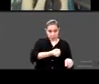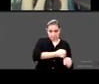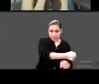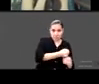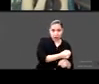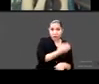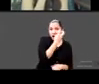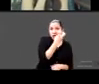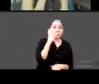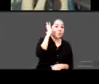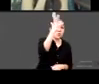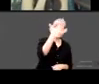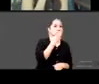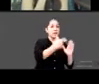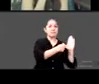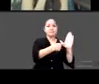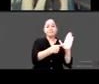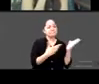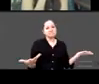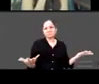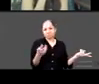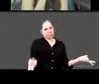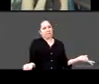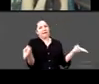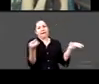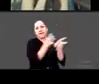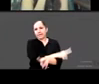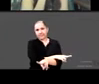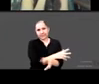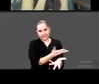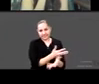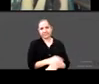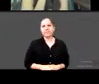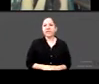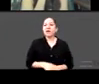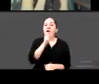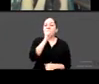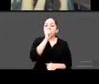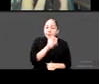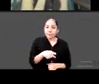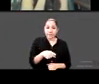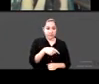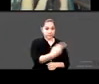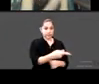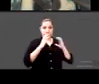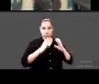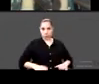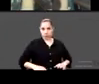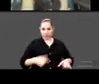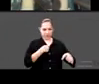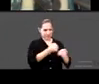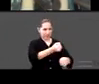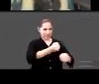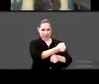La exposición prolongada a un estrés que provoca el castigo corporal es de tipo tóxico. Y esto